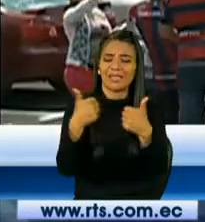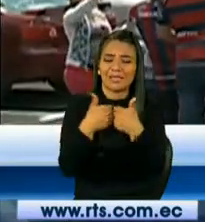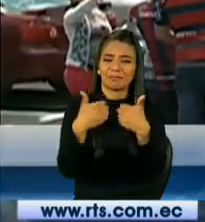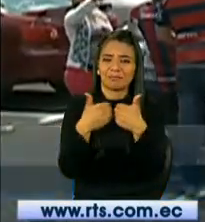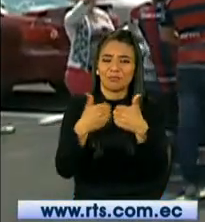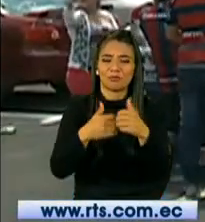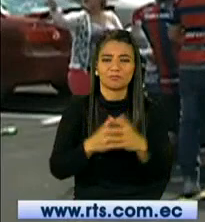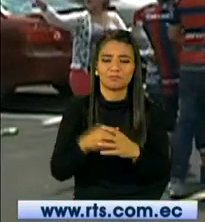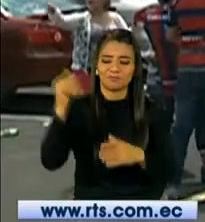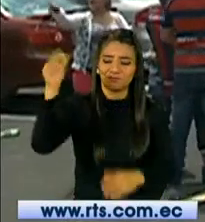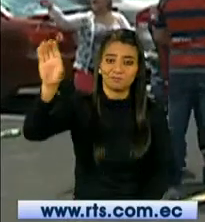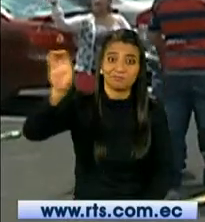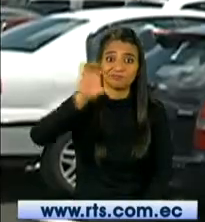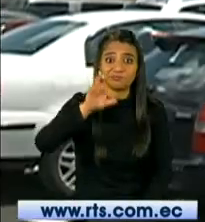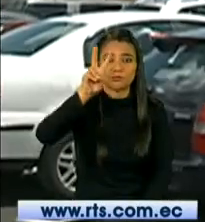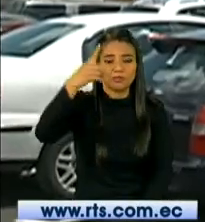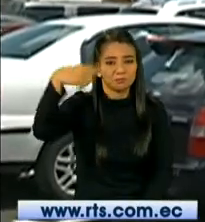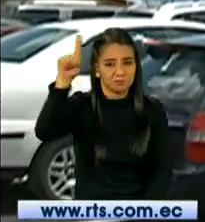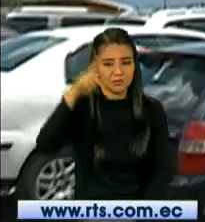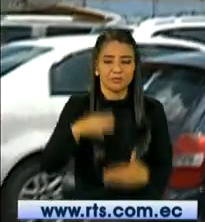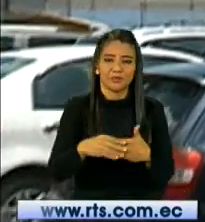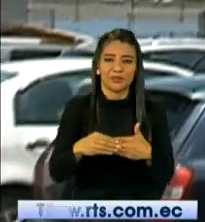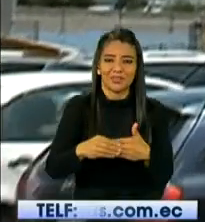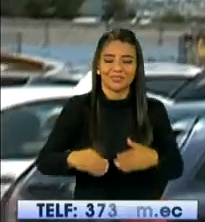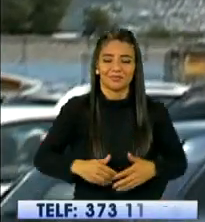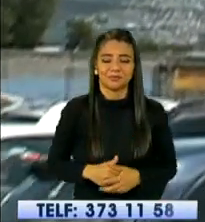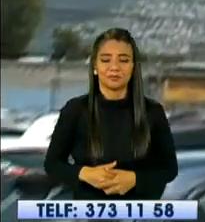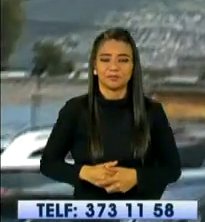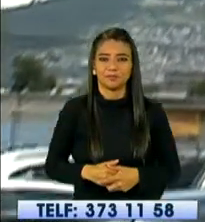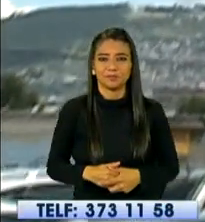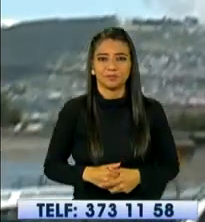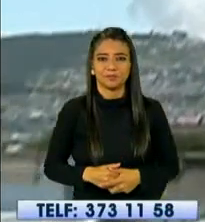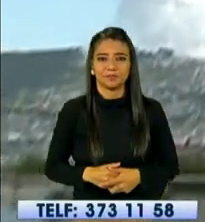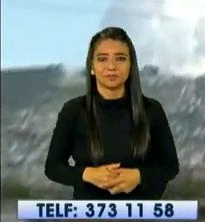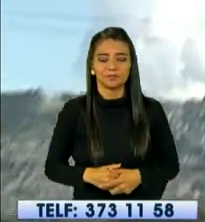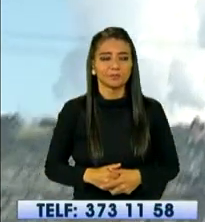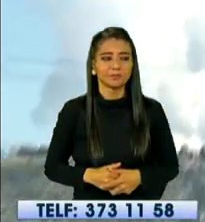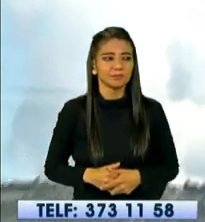inversión del proyecto es de cerca de $2 millones. En Quito informó Sofía Vintimilla.